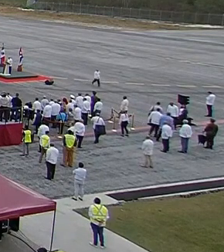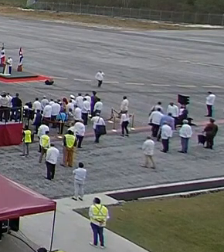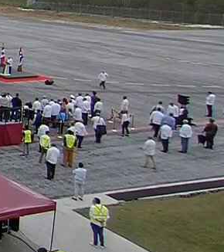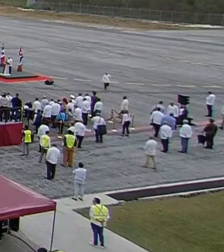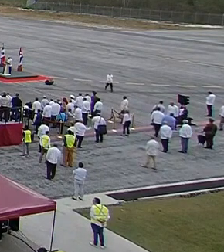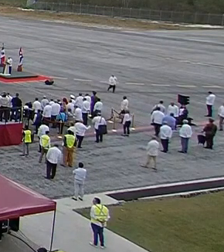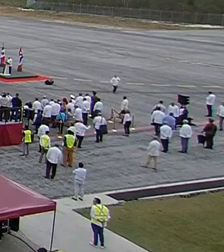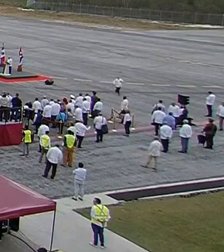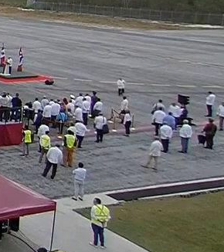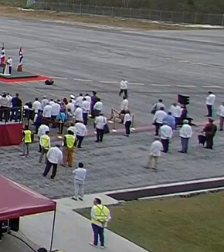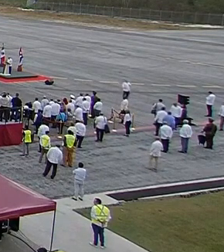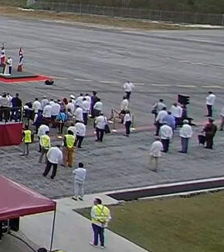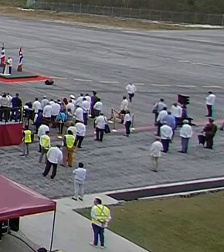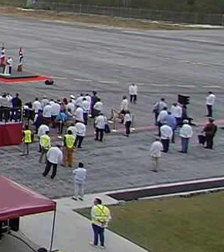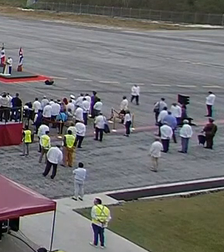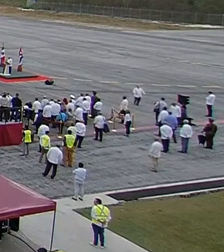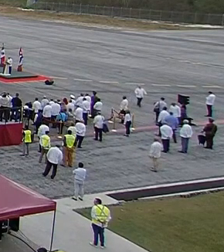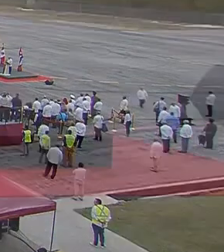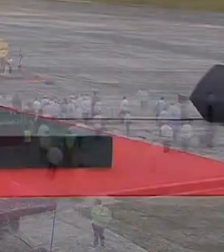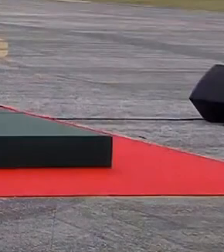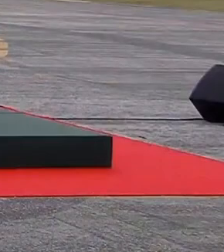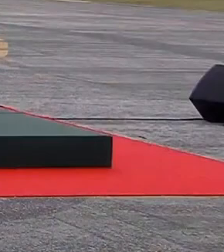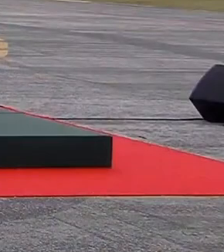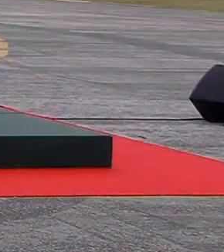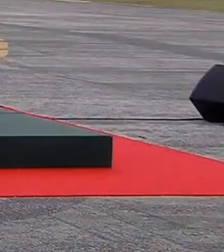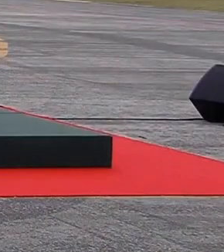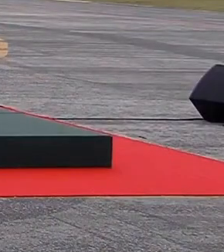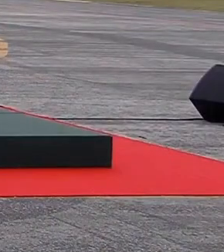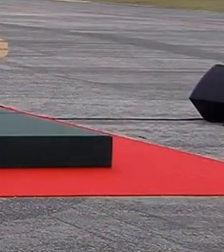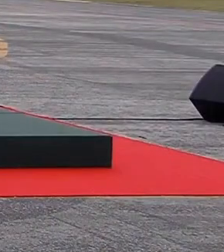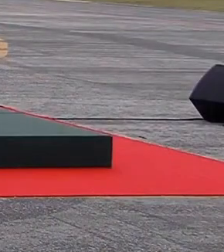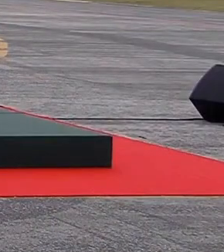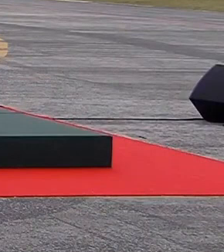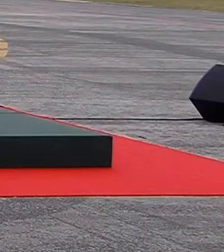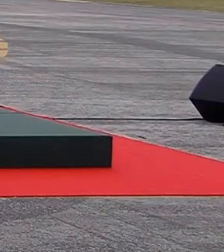Bienvenido, presidente Miguel Díaz-Canel.